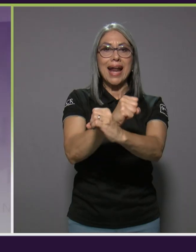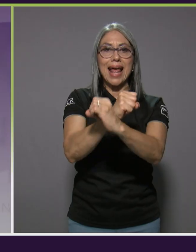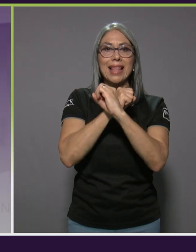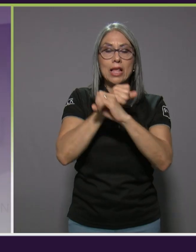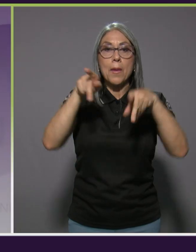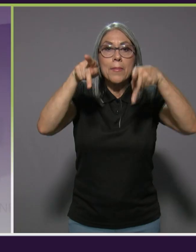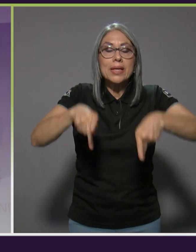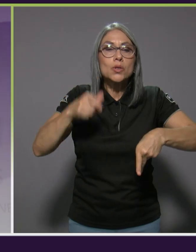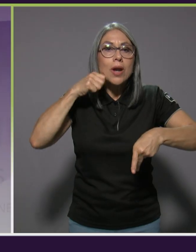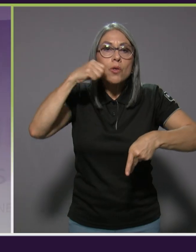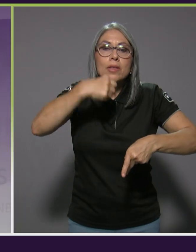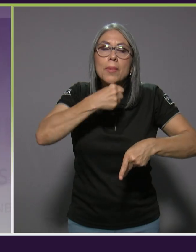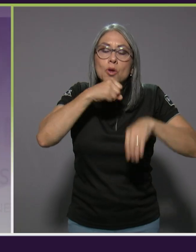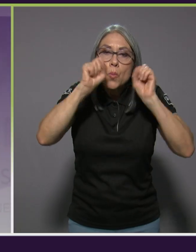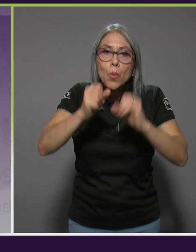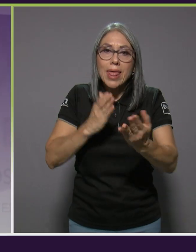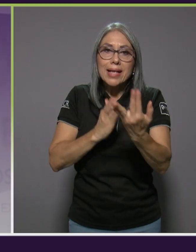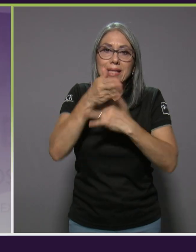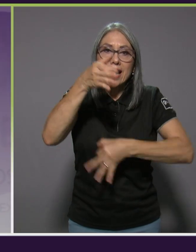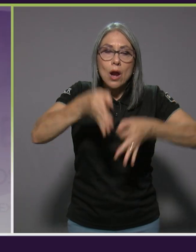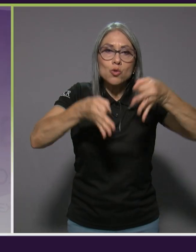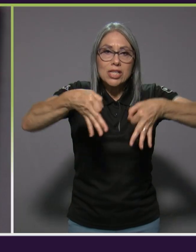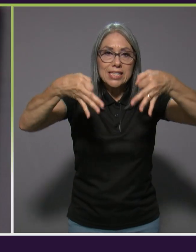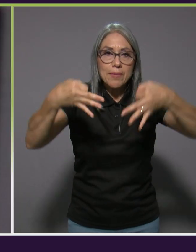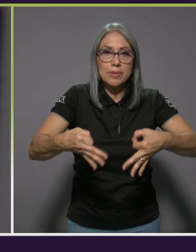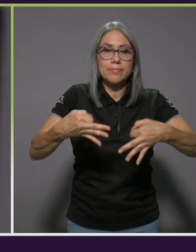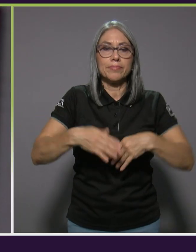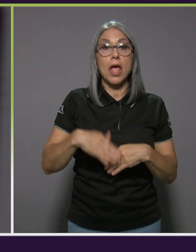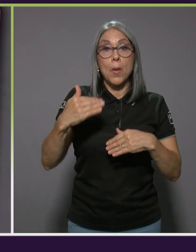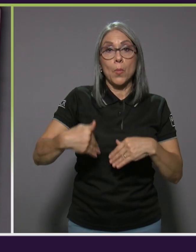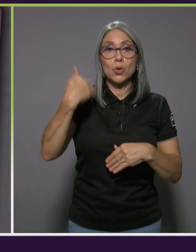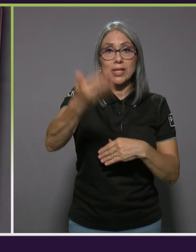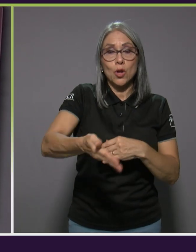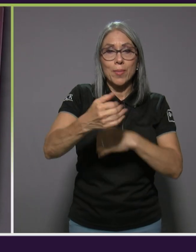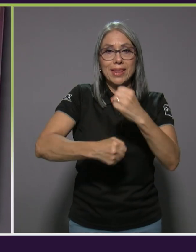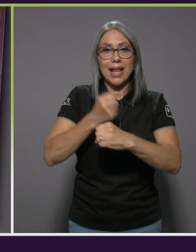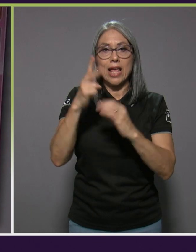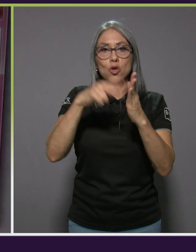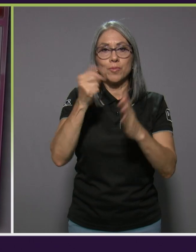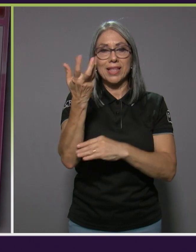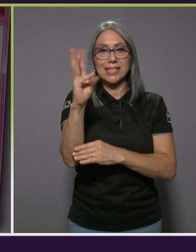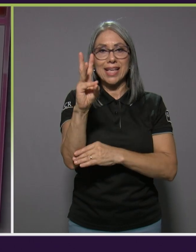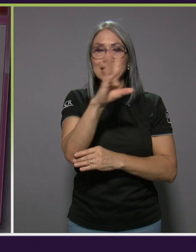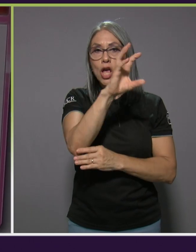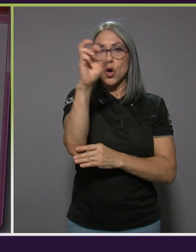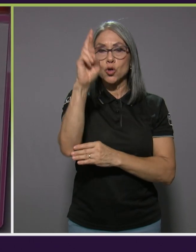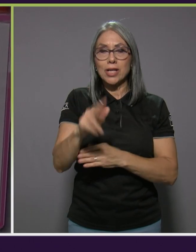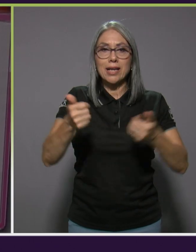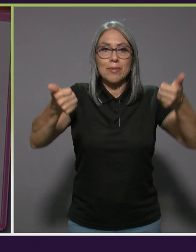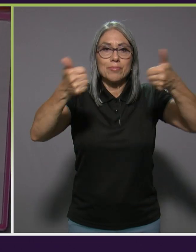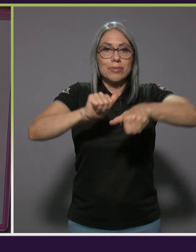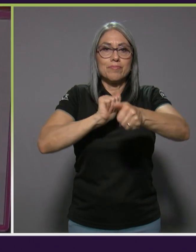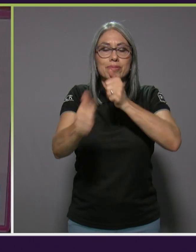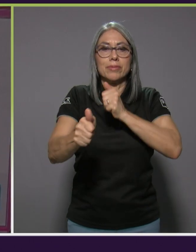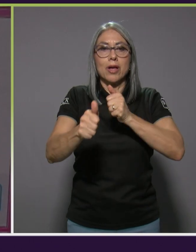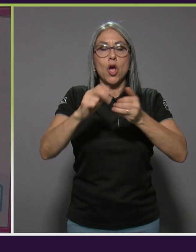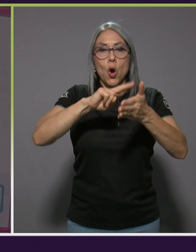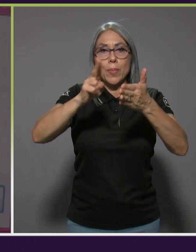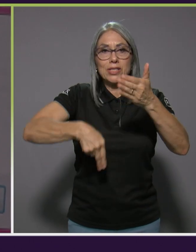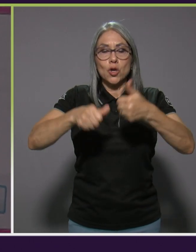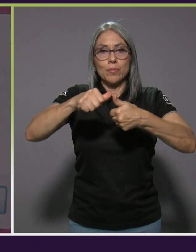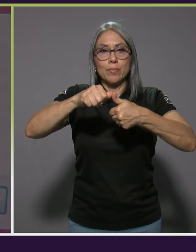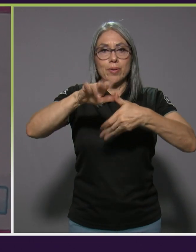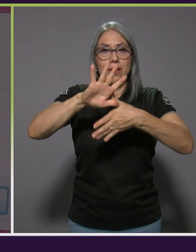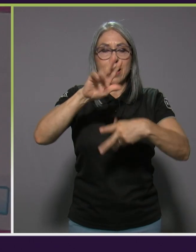de la población adulta mayor. Posteriormente, en 2016, Costa Rica aprueba la Convención Interamericana sobre